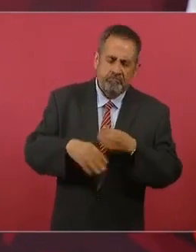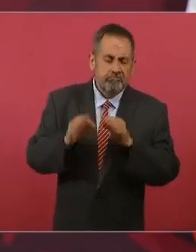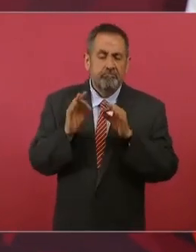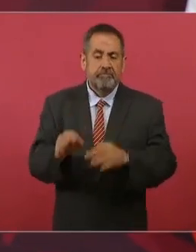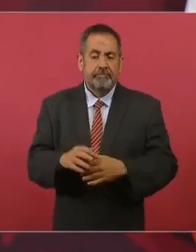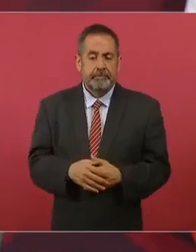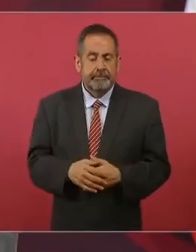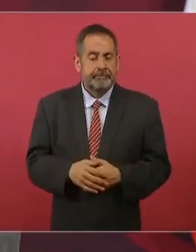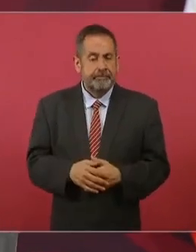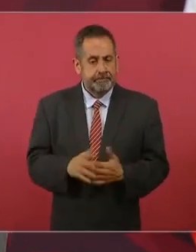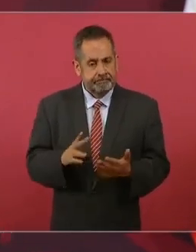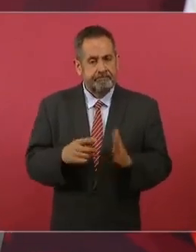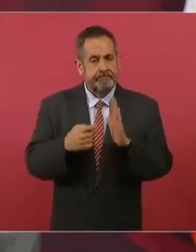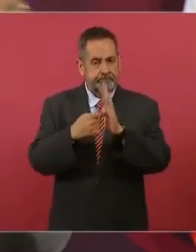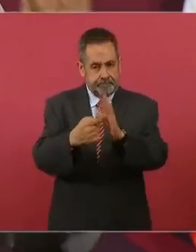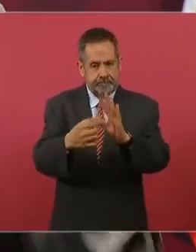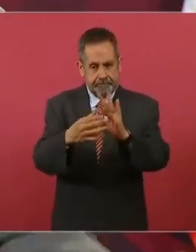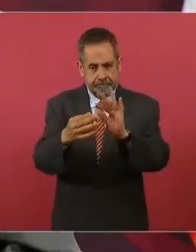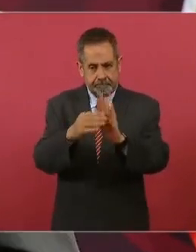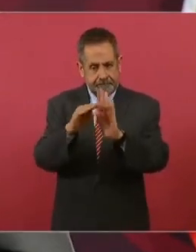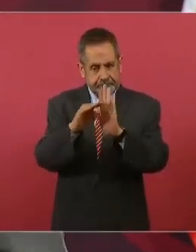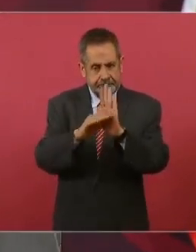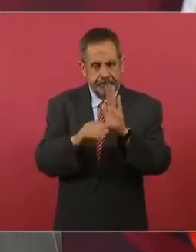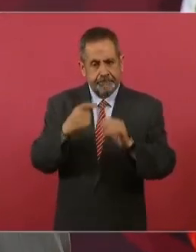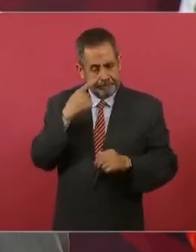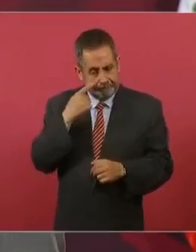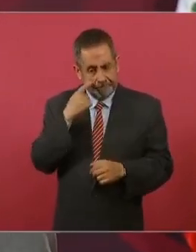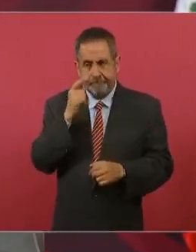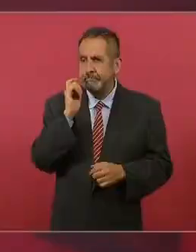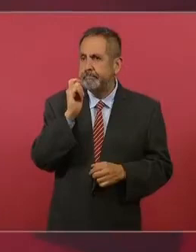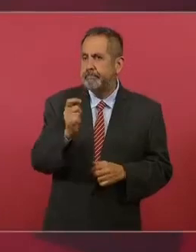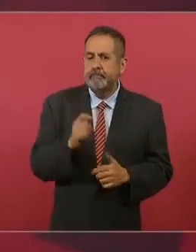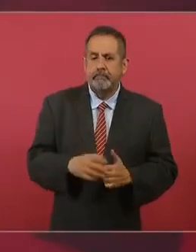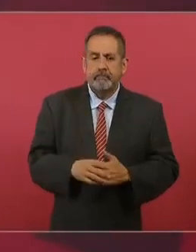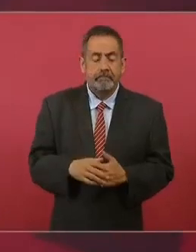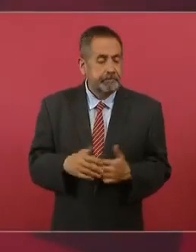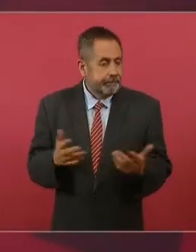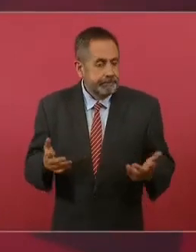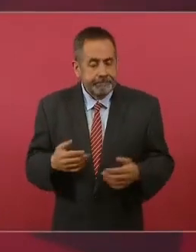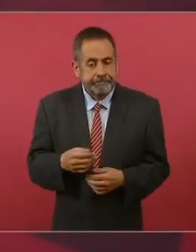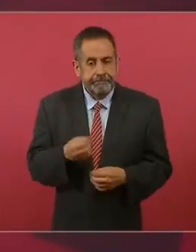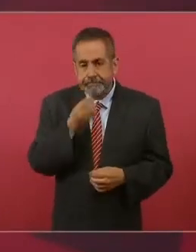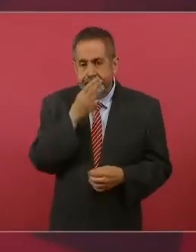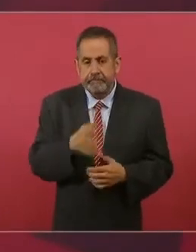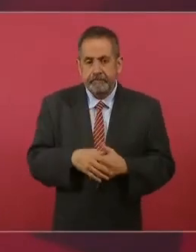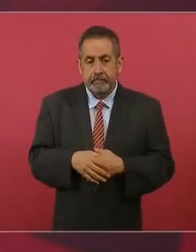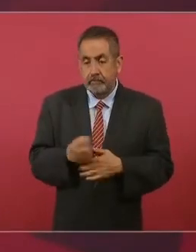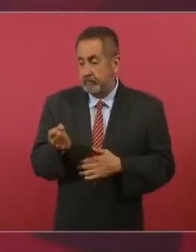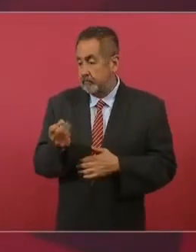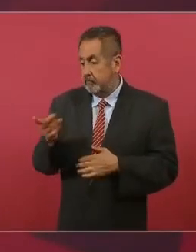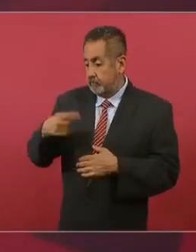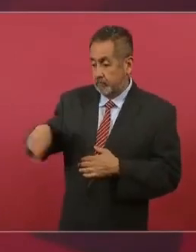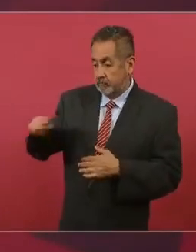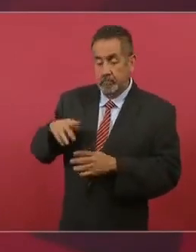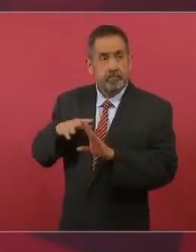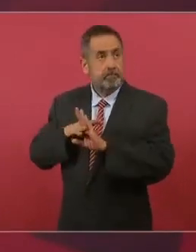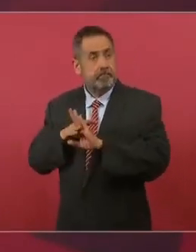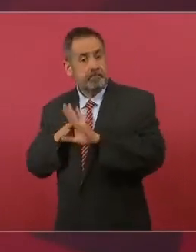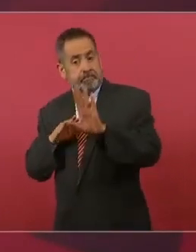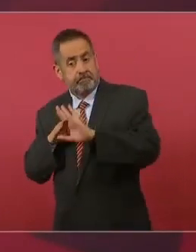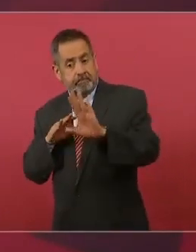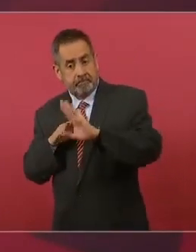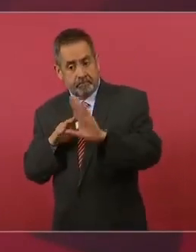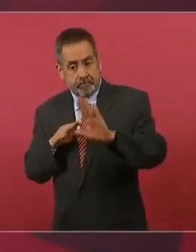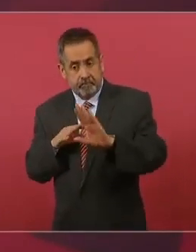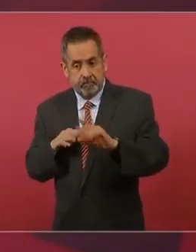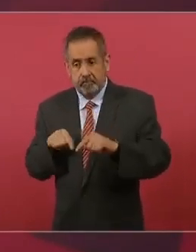Entonces les platico eso y les digo, fíjense lo que son las cosas. Los que se fueron, porque aquí